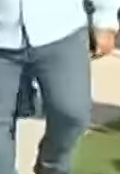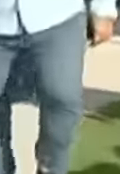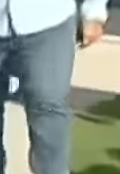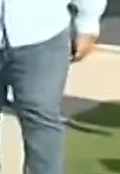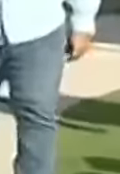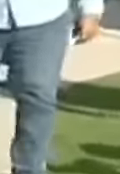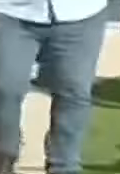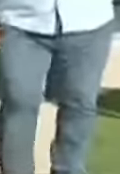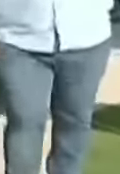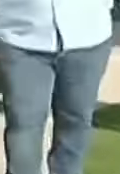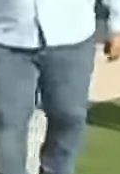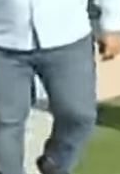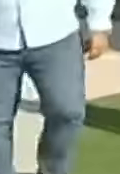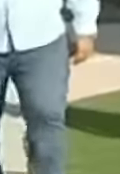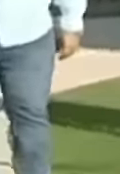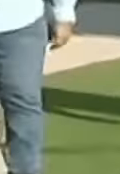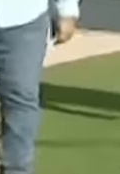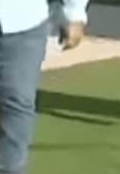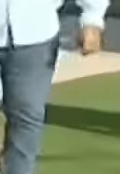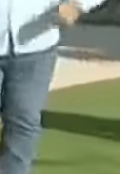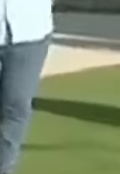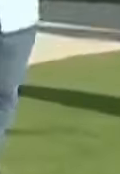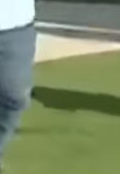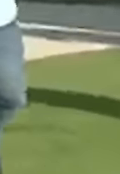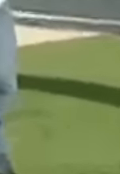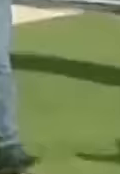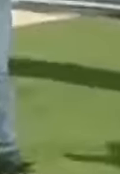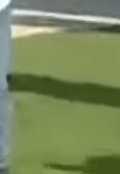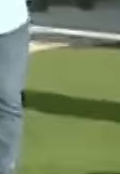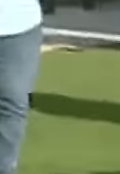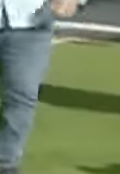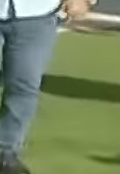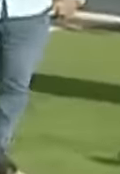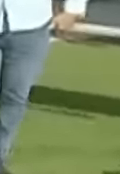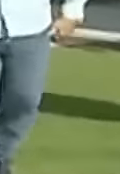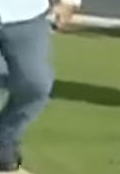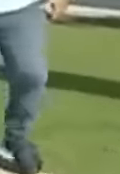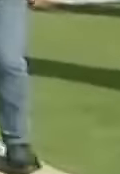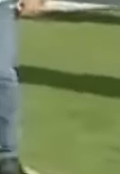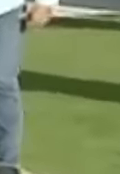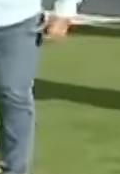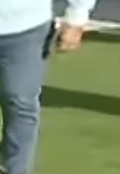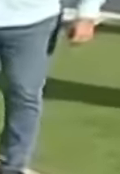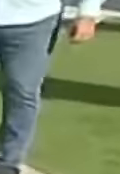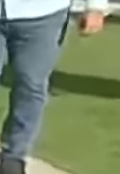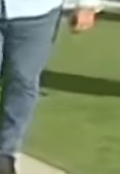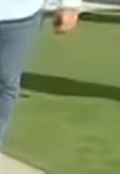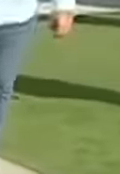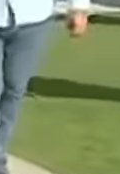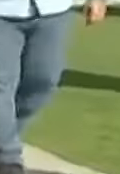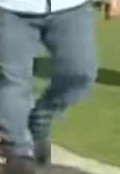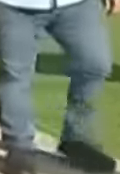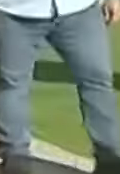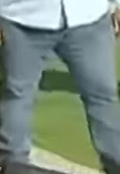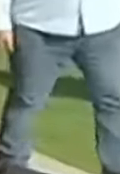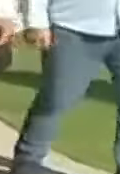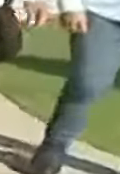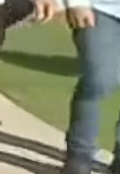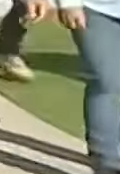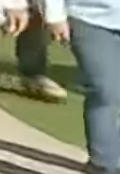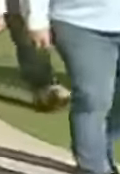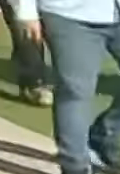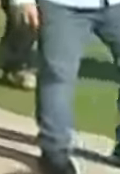en revolución. Hay que destacar que comprende un 54% del proyecto total, como se había definido